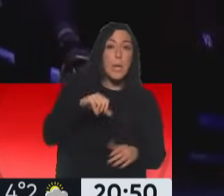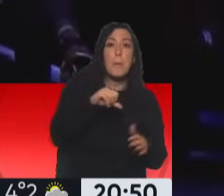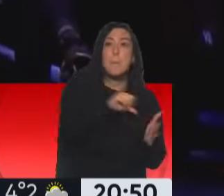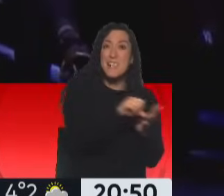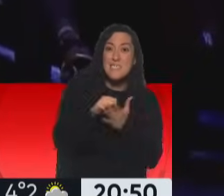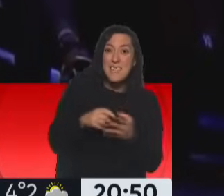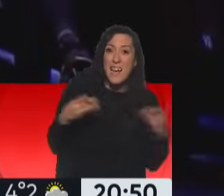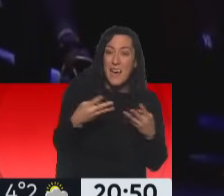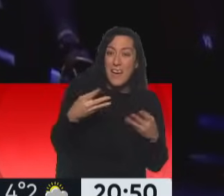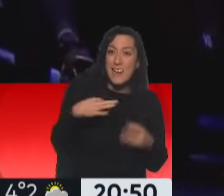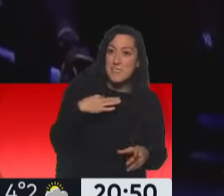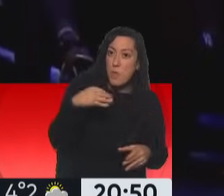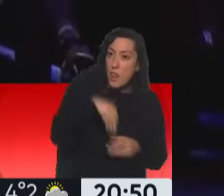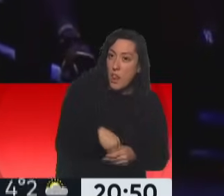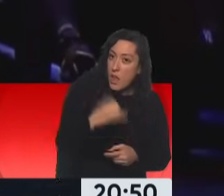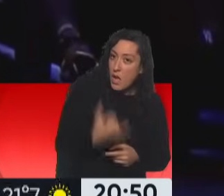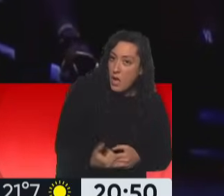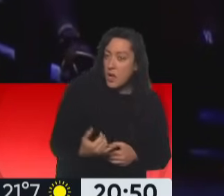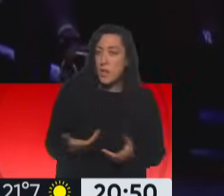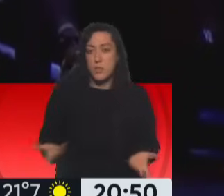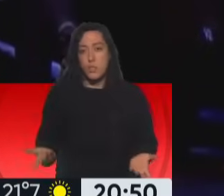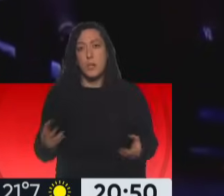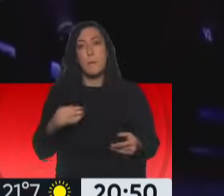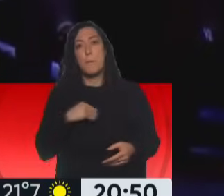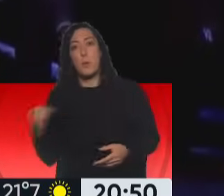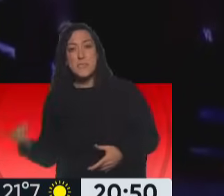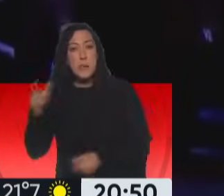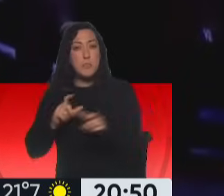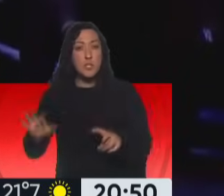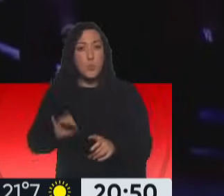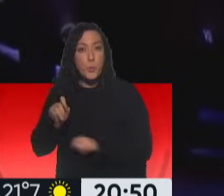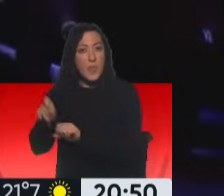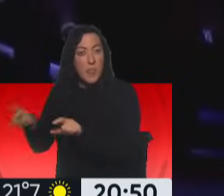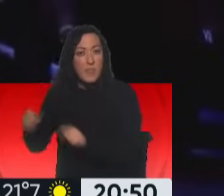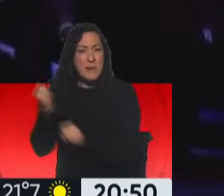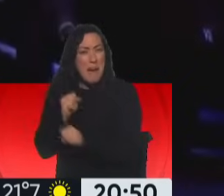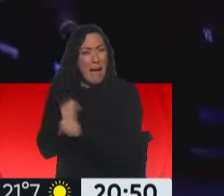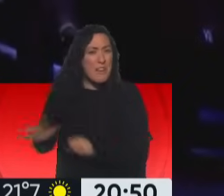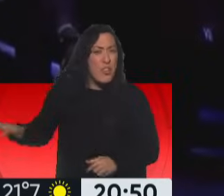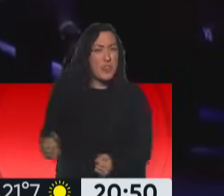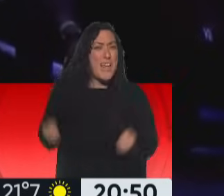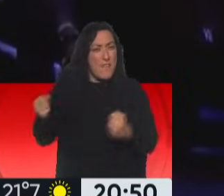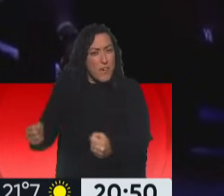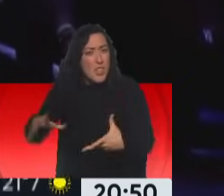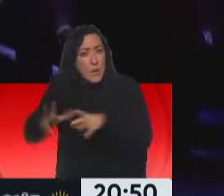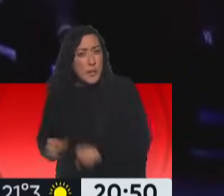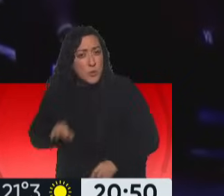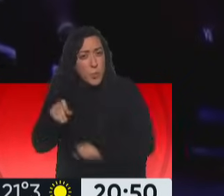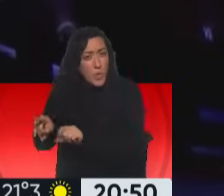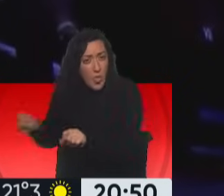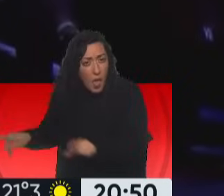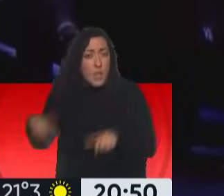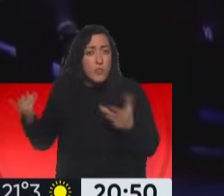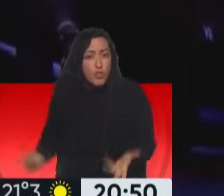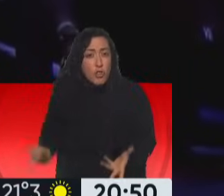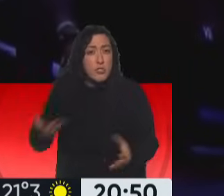civil. Por eso, cuando le arruinan la vida a los bonaerenses de bien, a los que se rompen el lomo laburando día tras día, no cometen